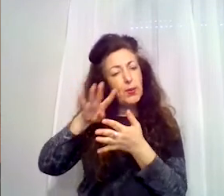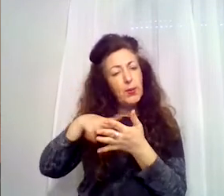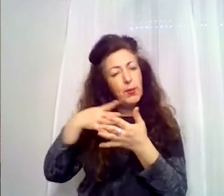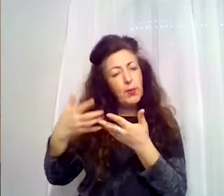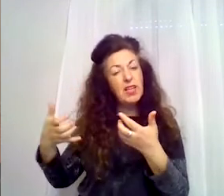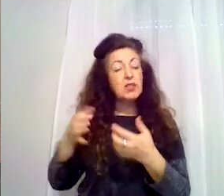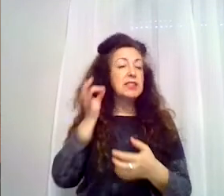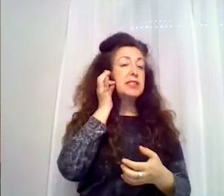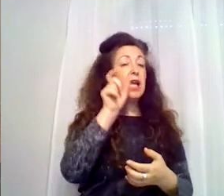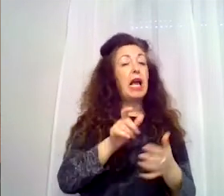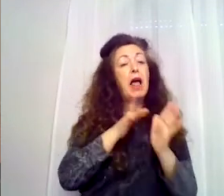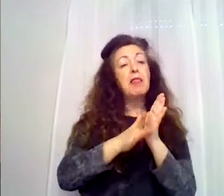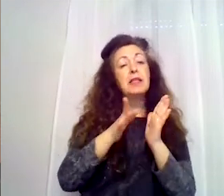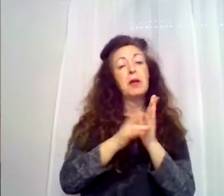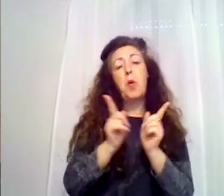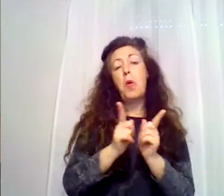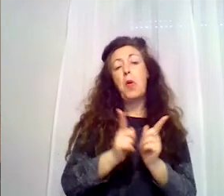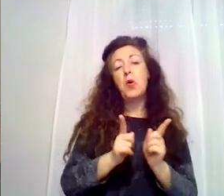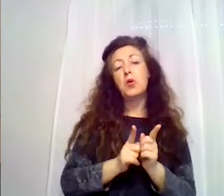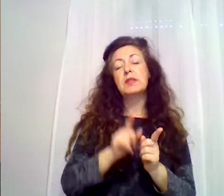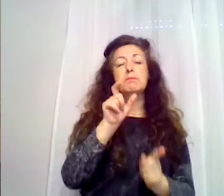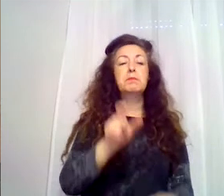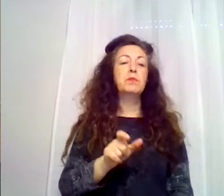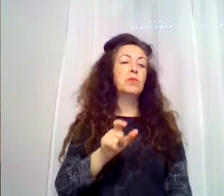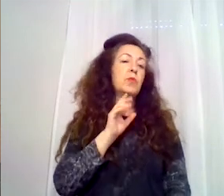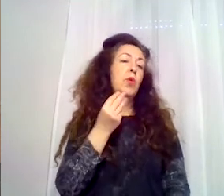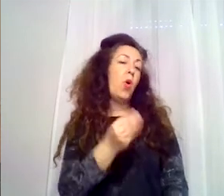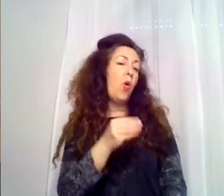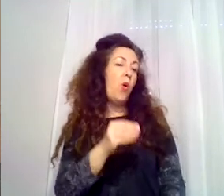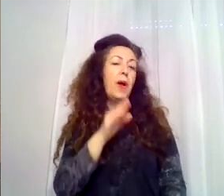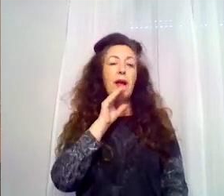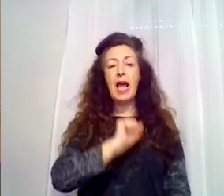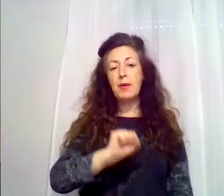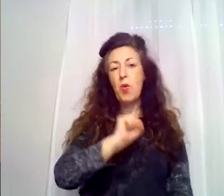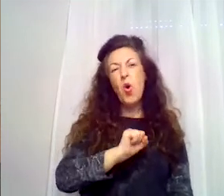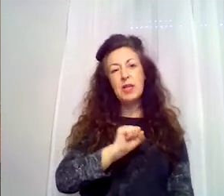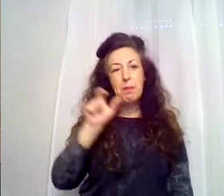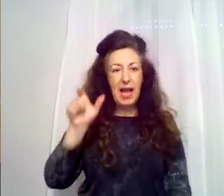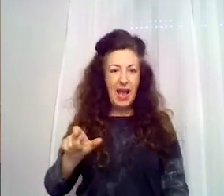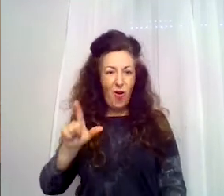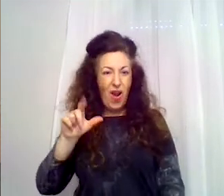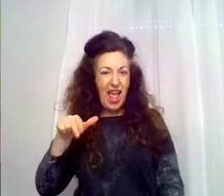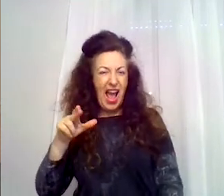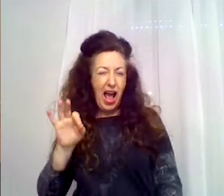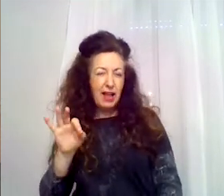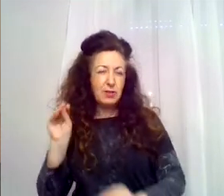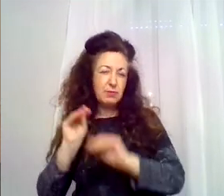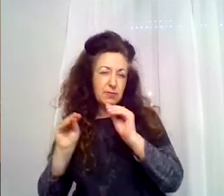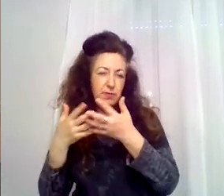muchos momentos de su obra. Pero en la obra que vamos a ver ahora, en